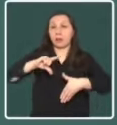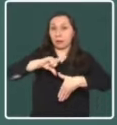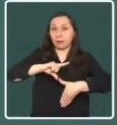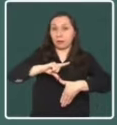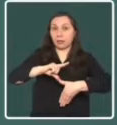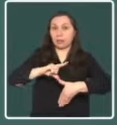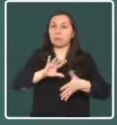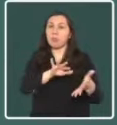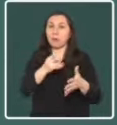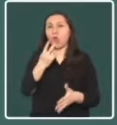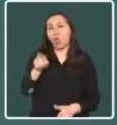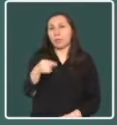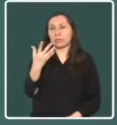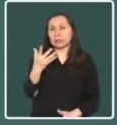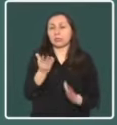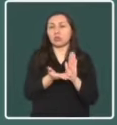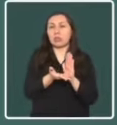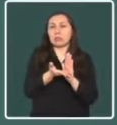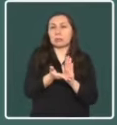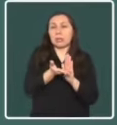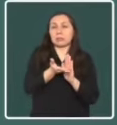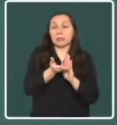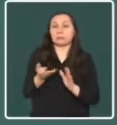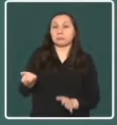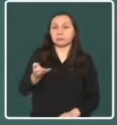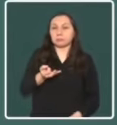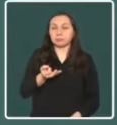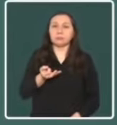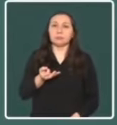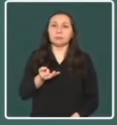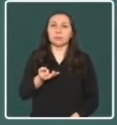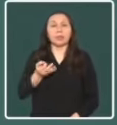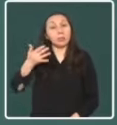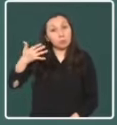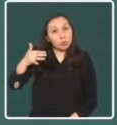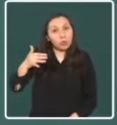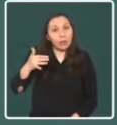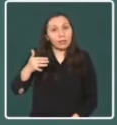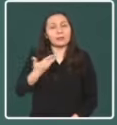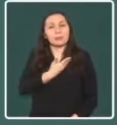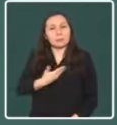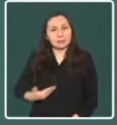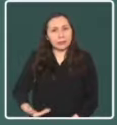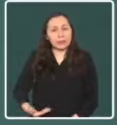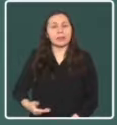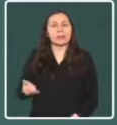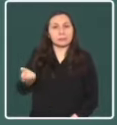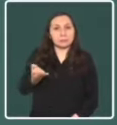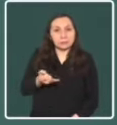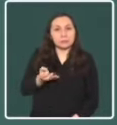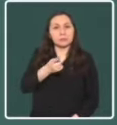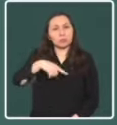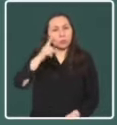Latina, el promedio está en el orden del 2,5%. Y me decía, lo que es importante, presidente, es que